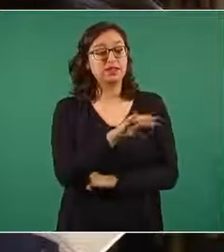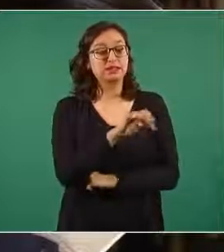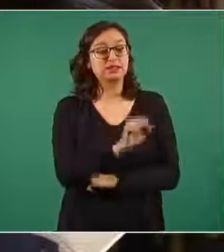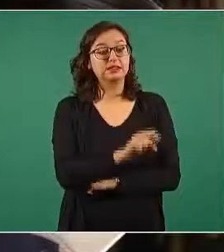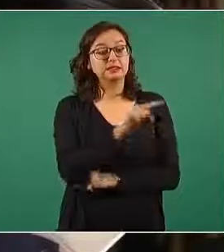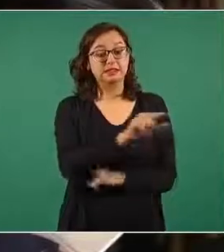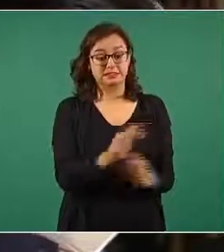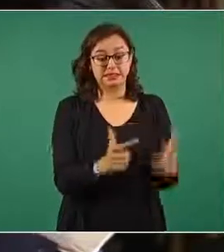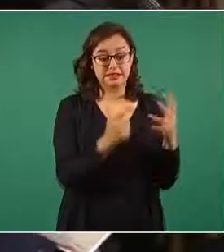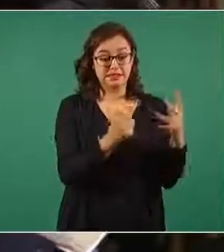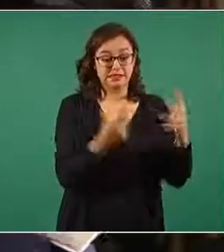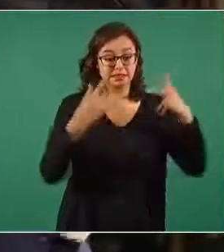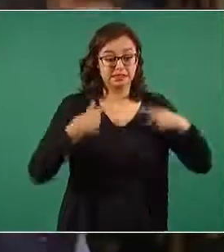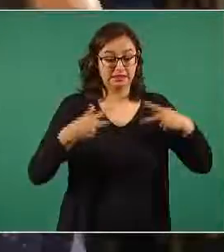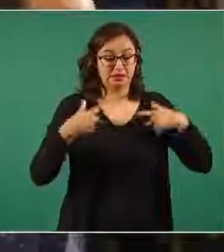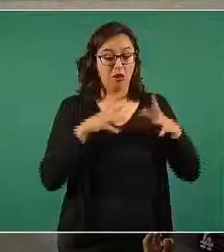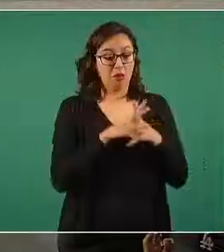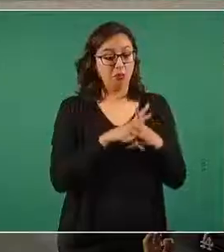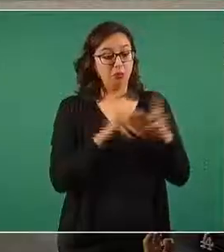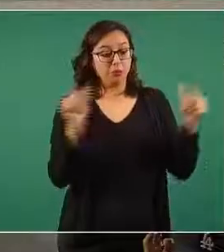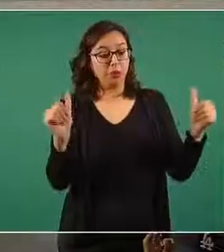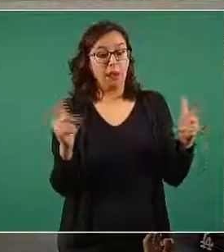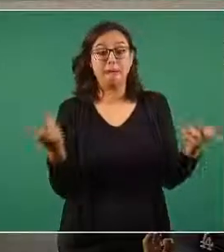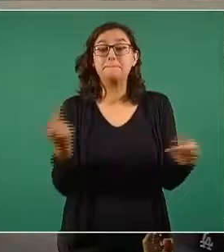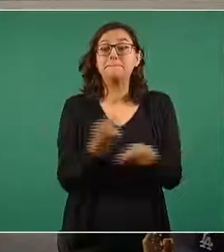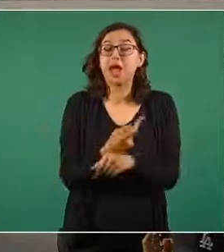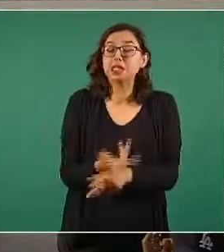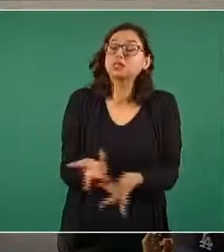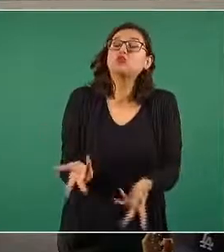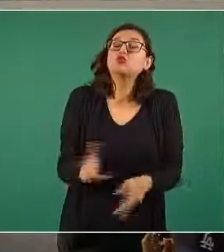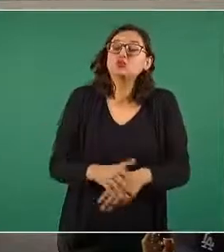¿qué reporte tiene usted, qué avance tiene Que ahí? los estamos buscando